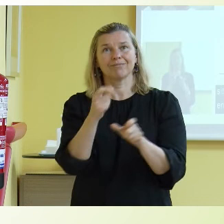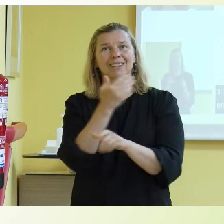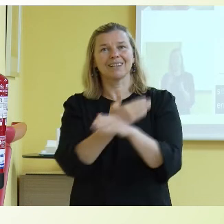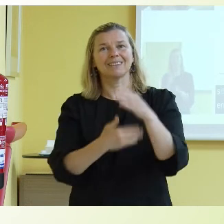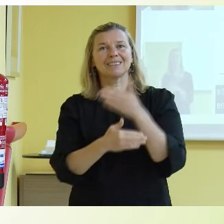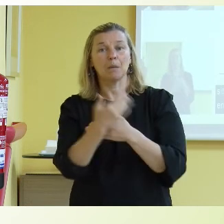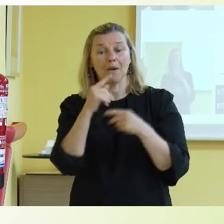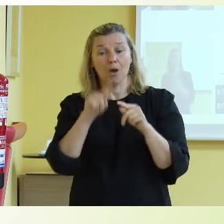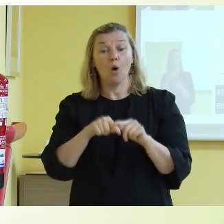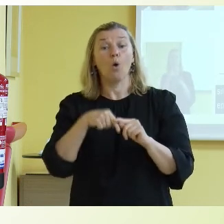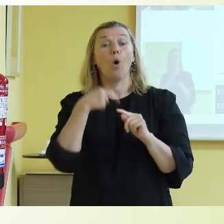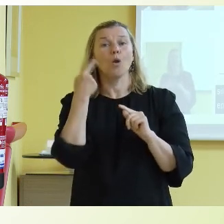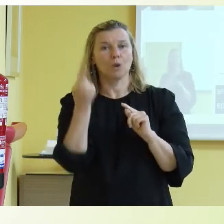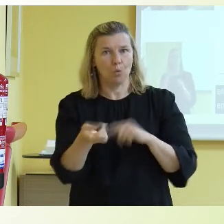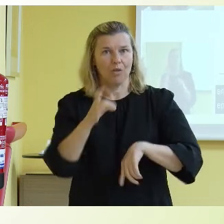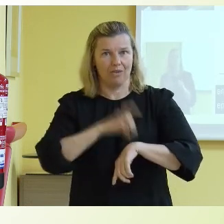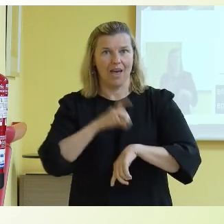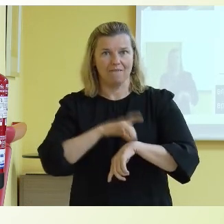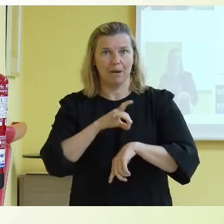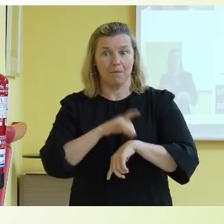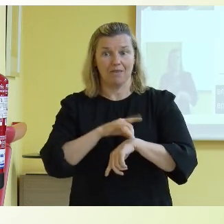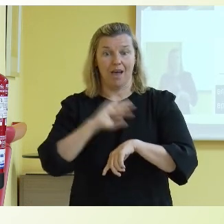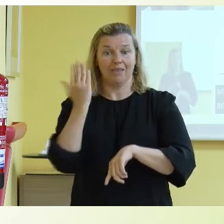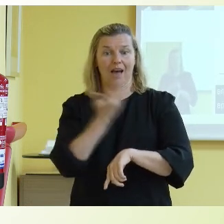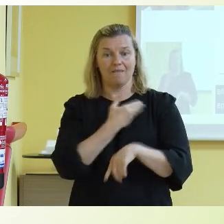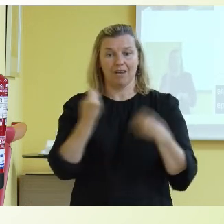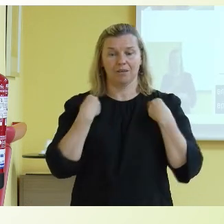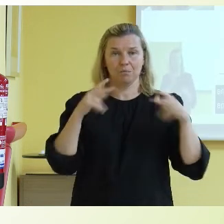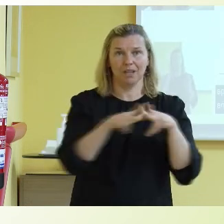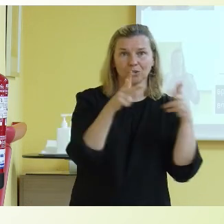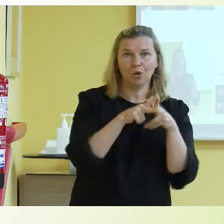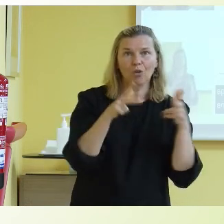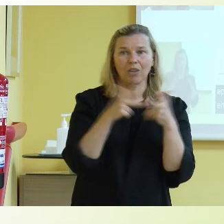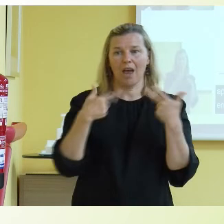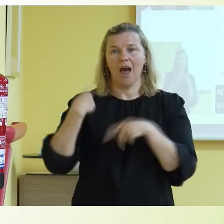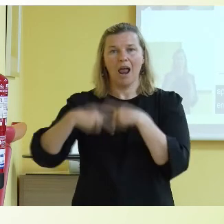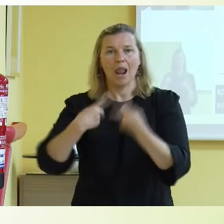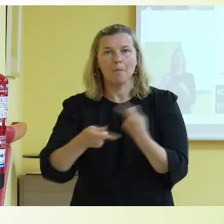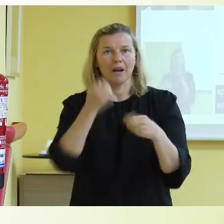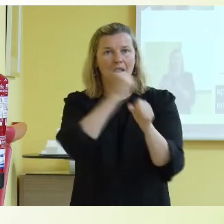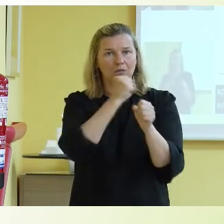las consecuencias de la enfermedad en la vida social y familiar, en la escolaridad, en la vida laboral.